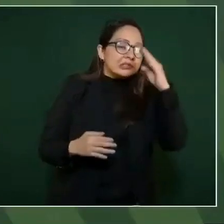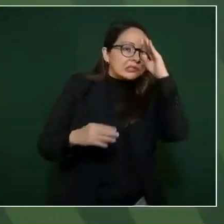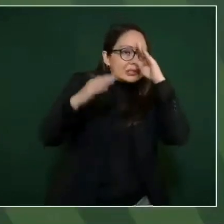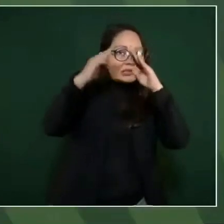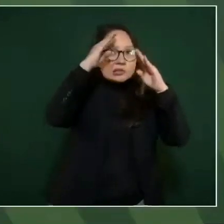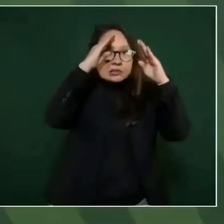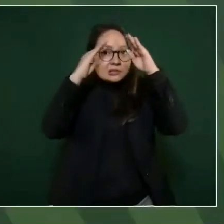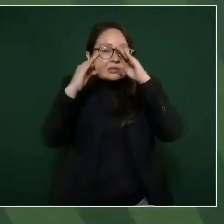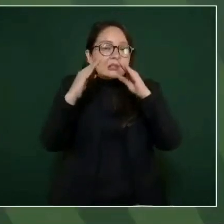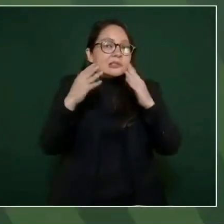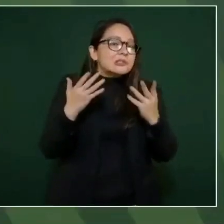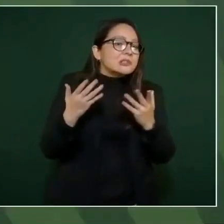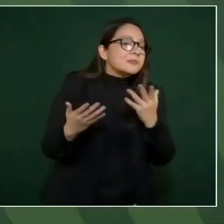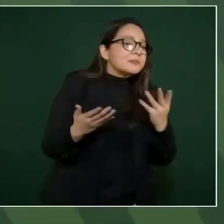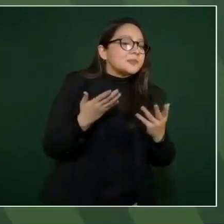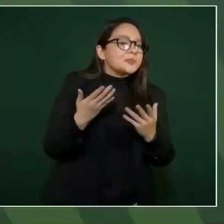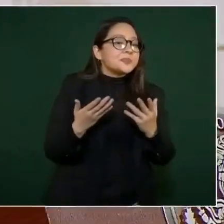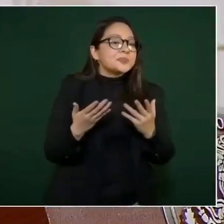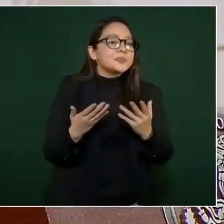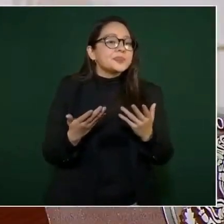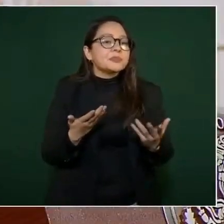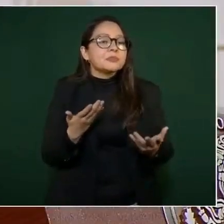mucho,